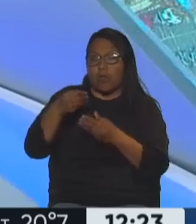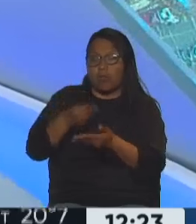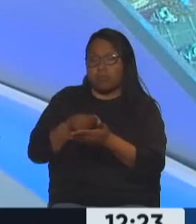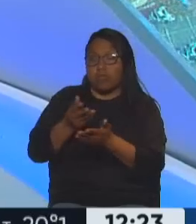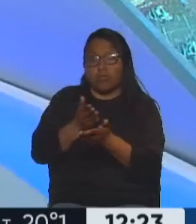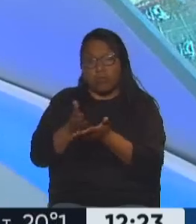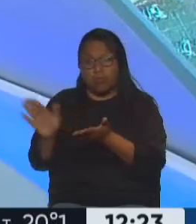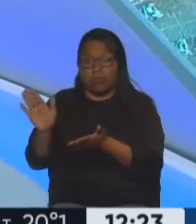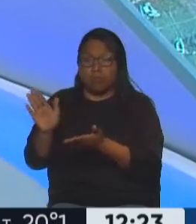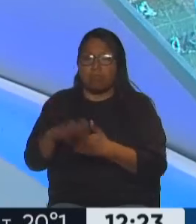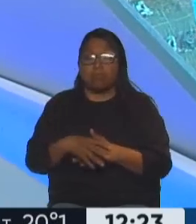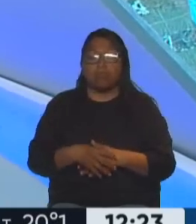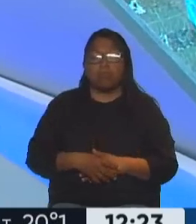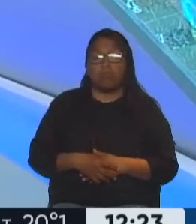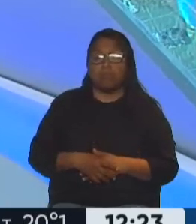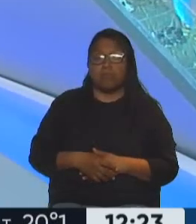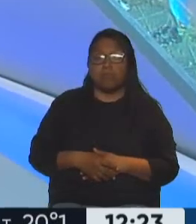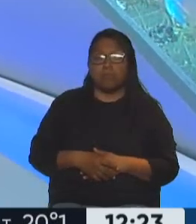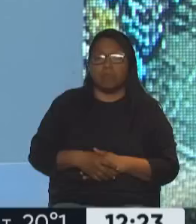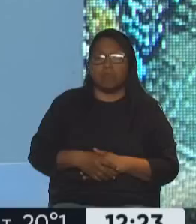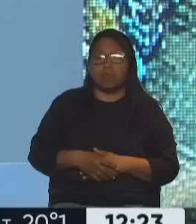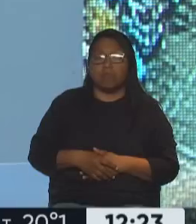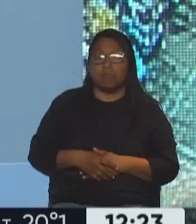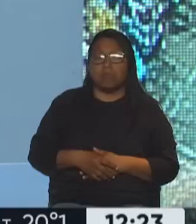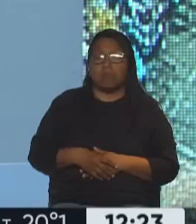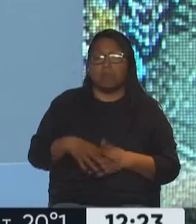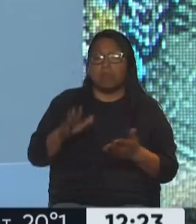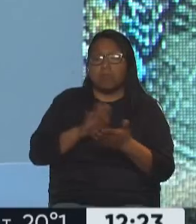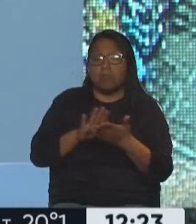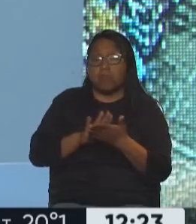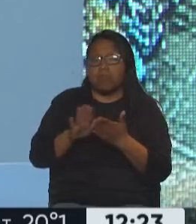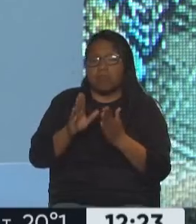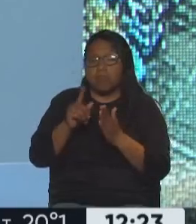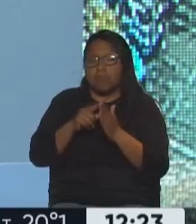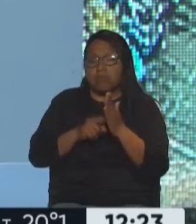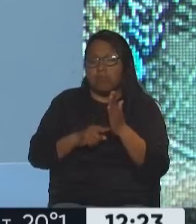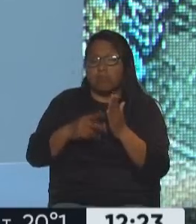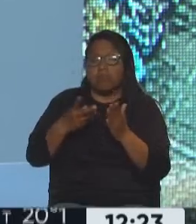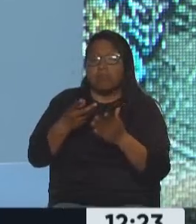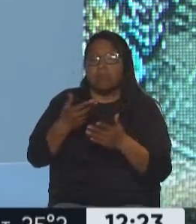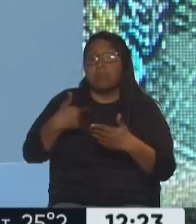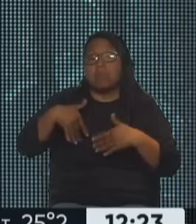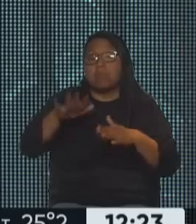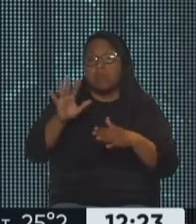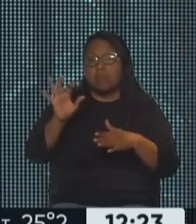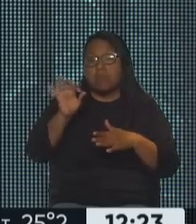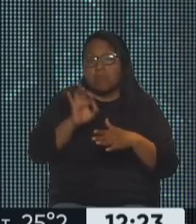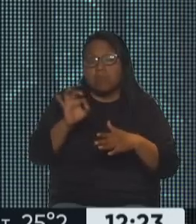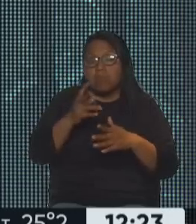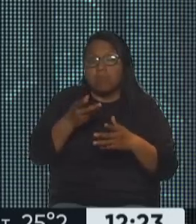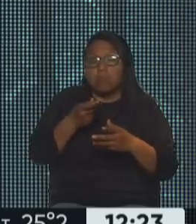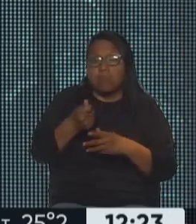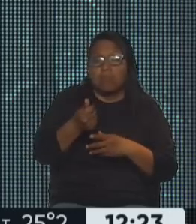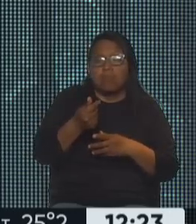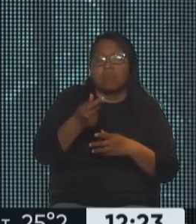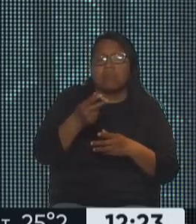quedaron excluidos. Esto es una nueva exclusión de la posibilidad de comprar el dólar ahorro. Lógico, los $200 por ejemplo.